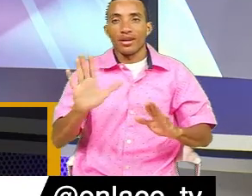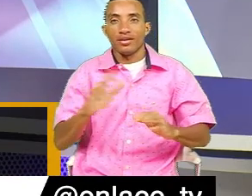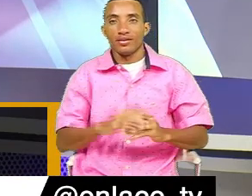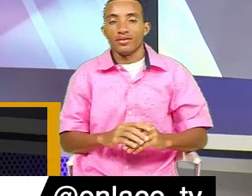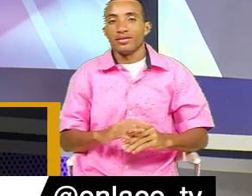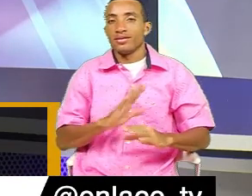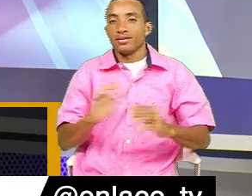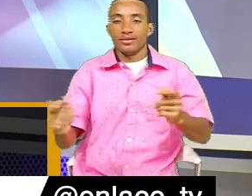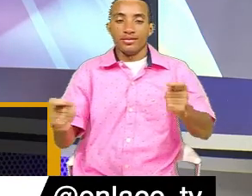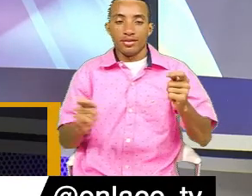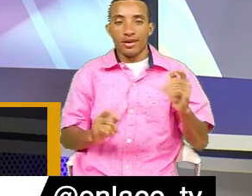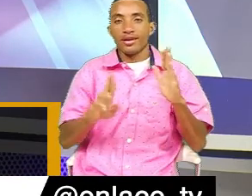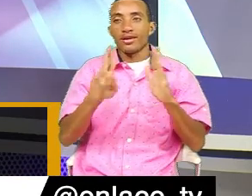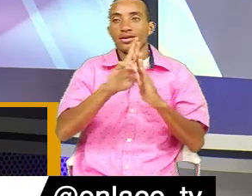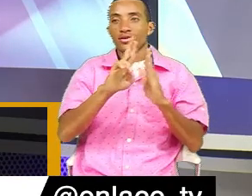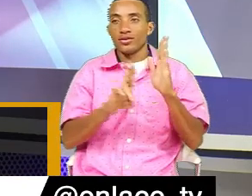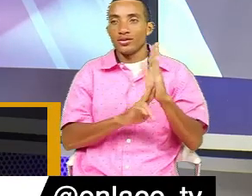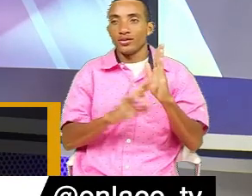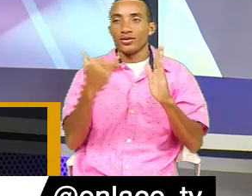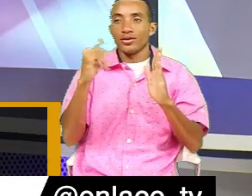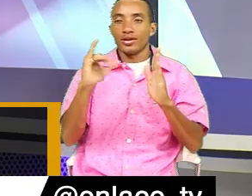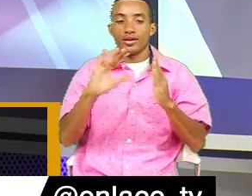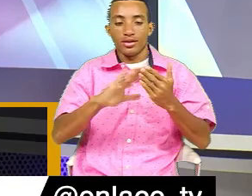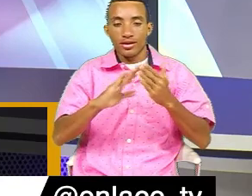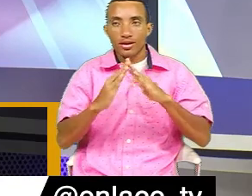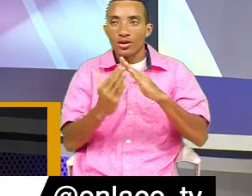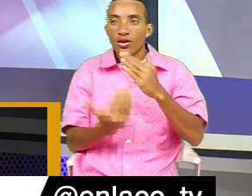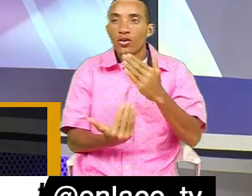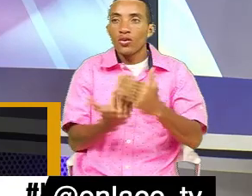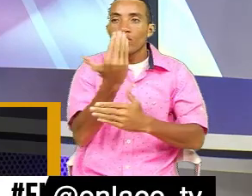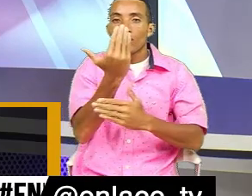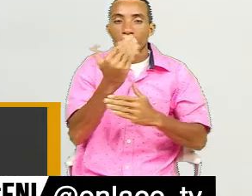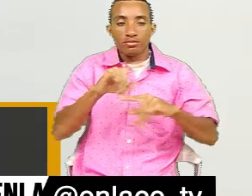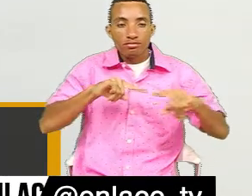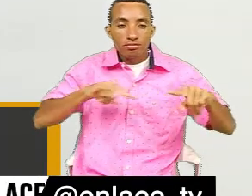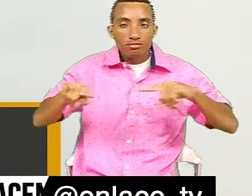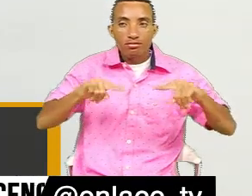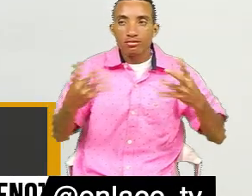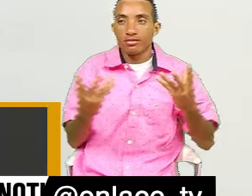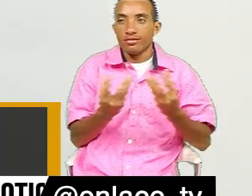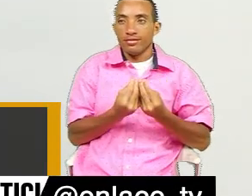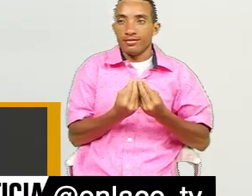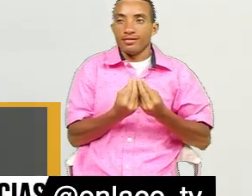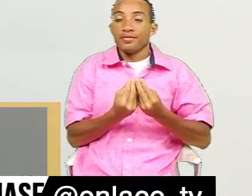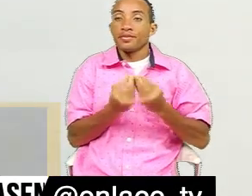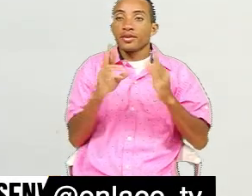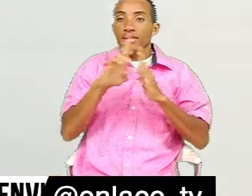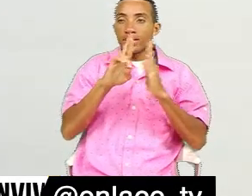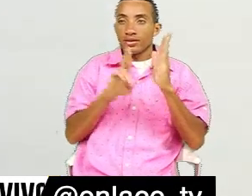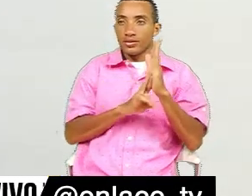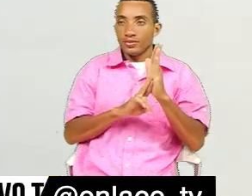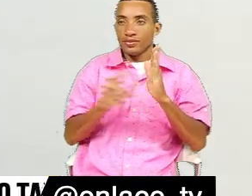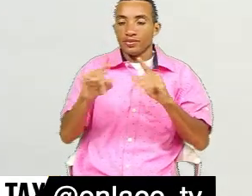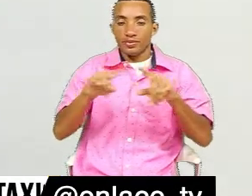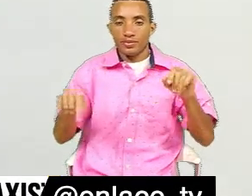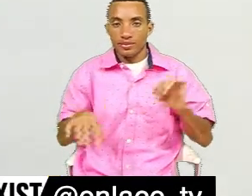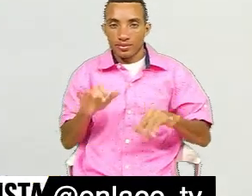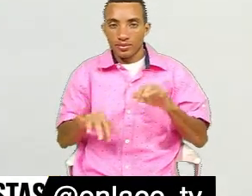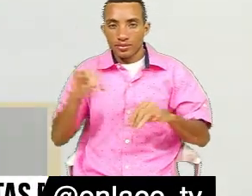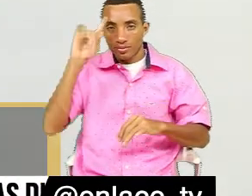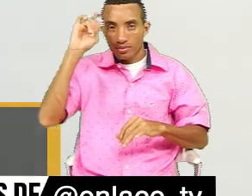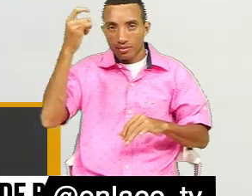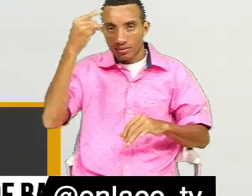la resolución que los acredita como nueva Junta de Acción Comunal del Barrio El Recreo. Sí, Paola, en una resolución emanada de la Secretaría de Gobierno en manos de la